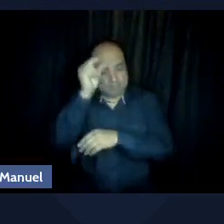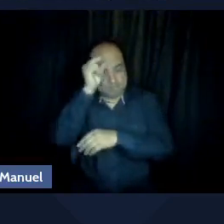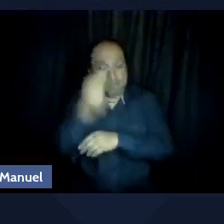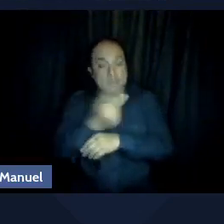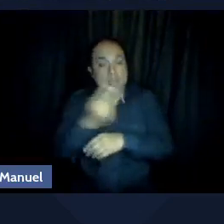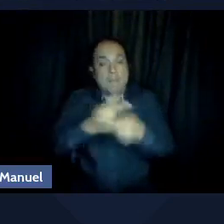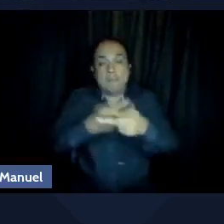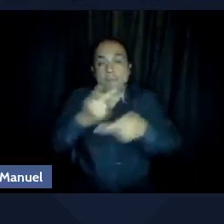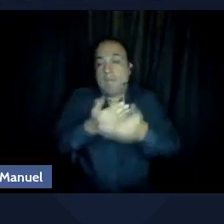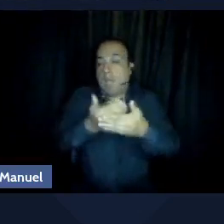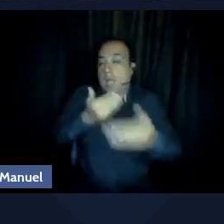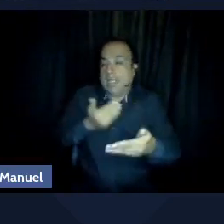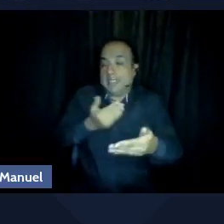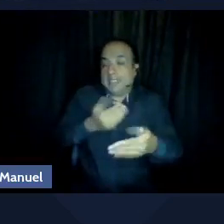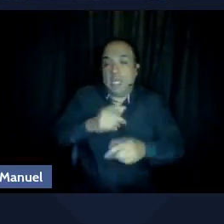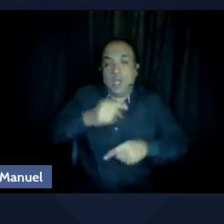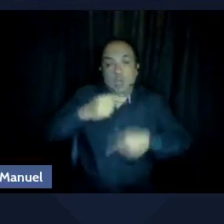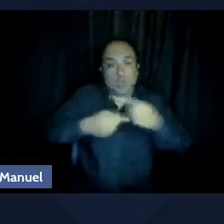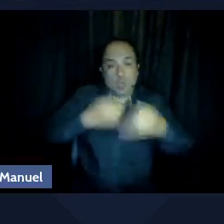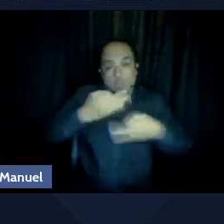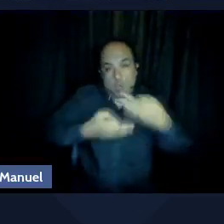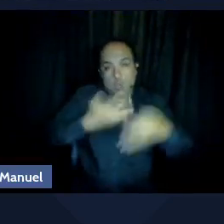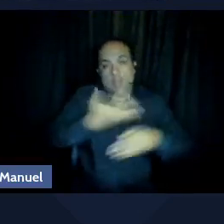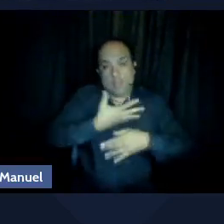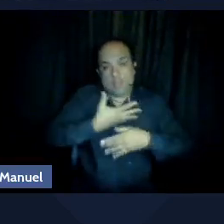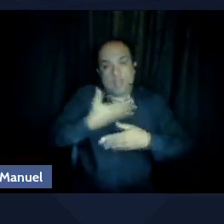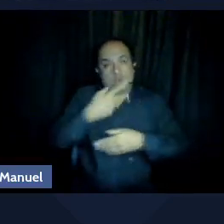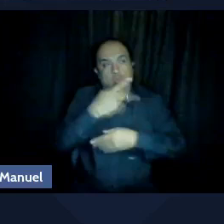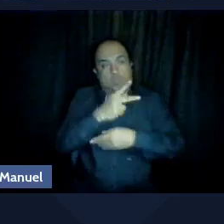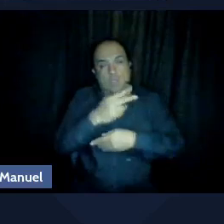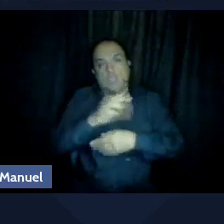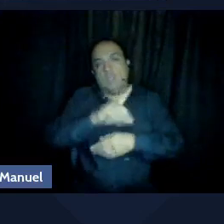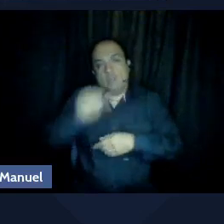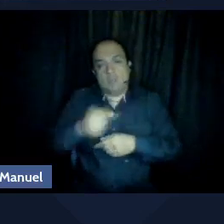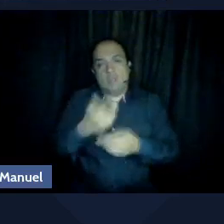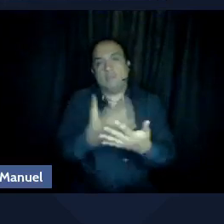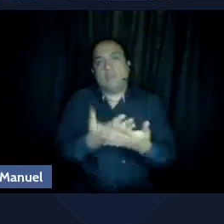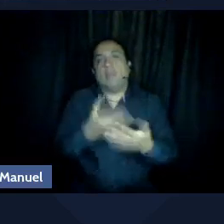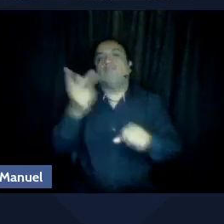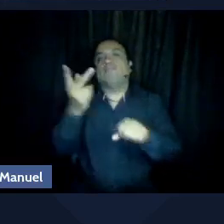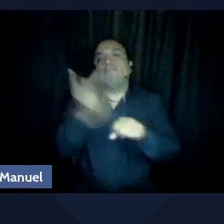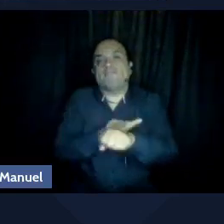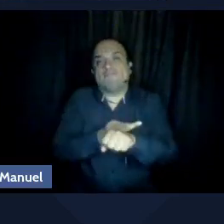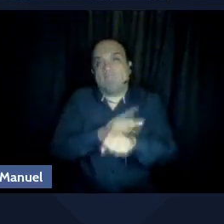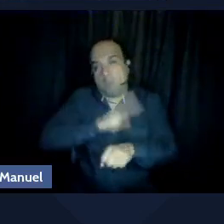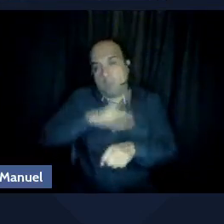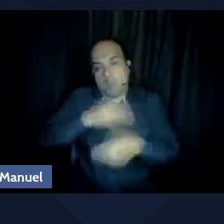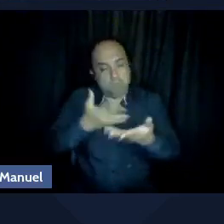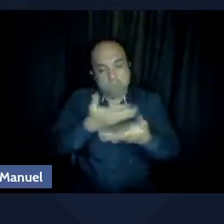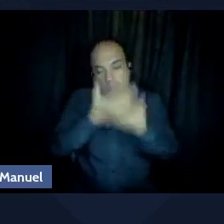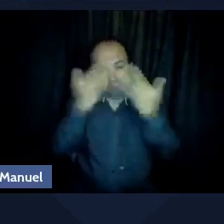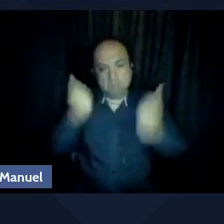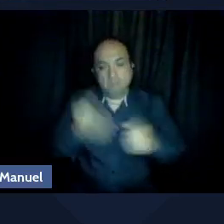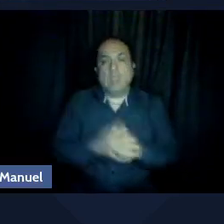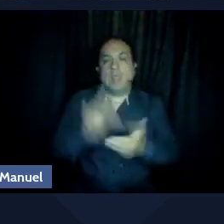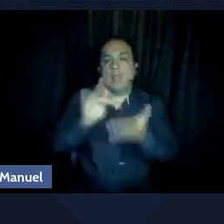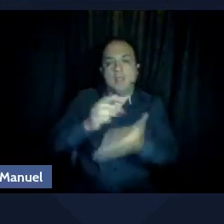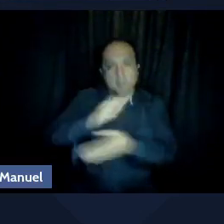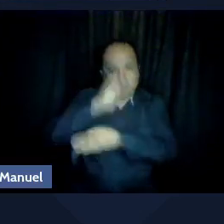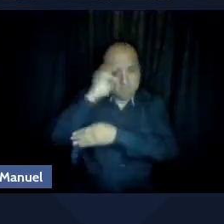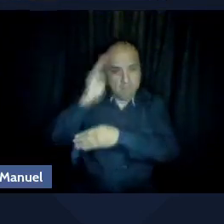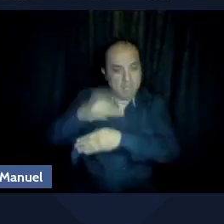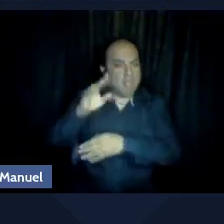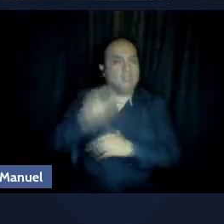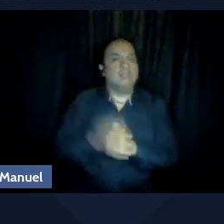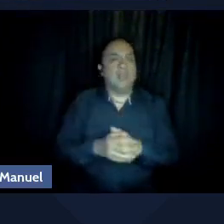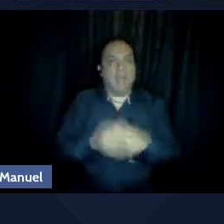ella. Después dejará que suceda lo que deba suceder. Así que bueno, pues gracias, gracias maestra. Y pues atentos y atentos a